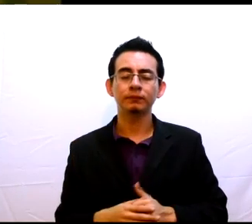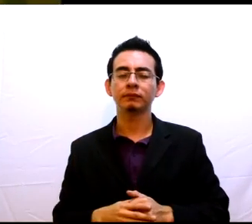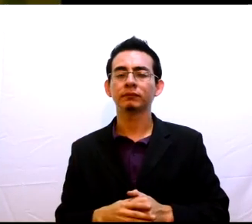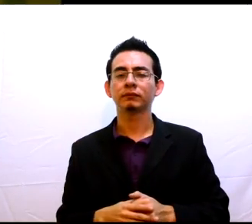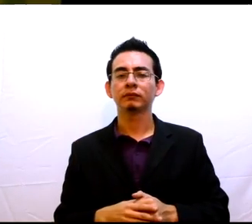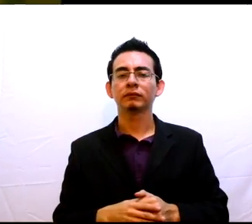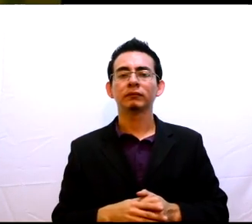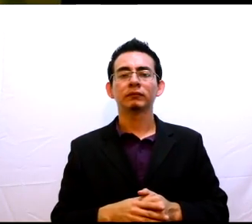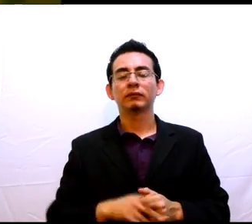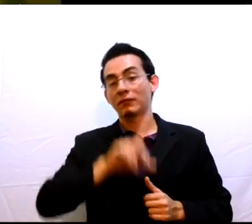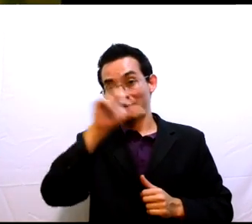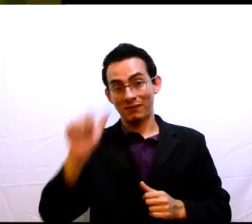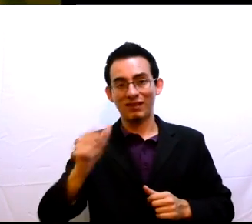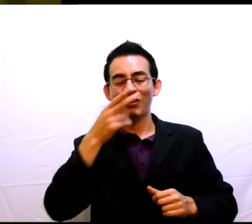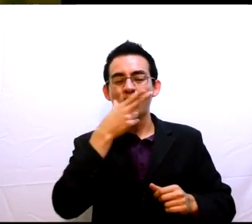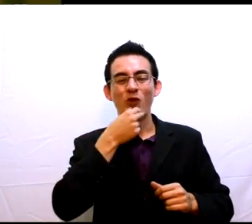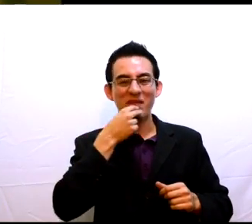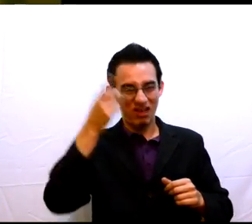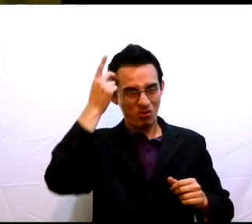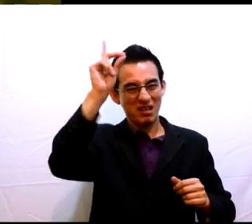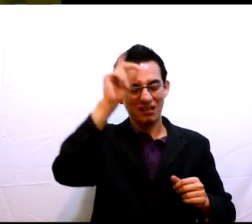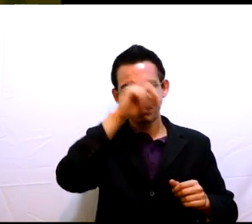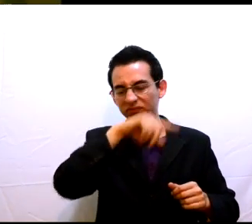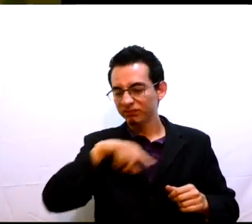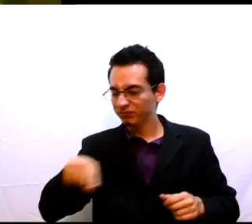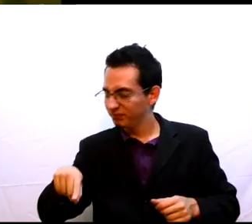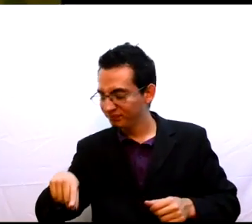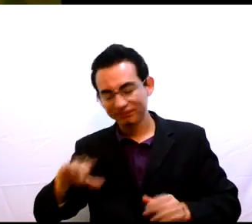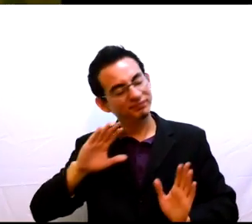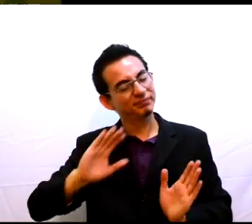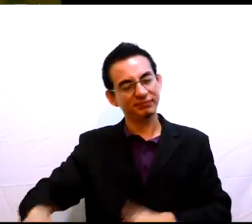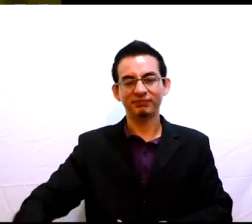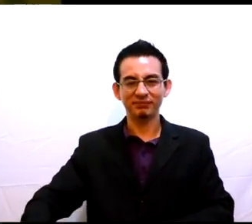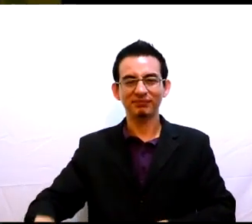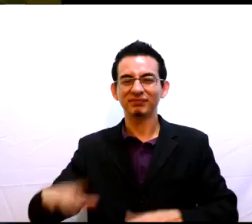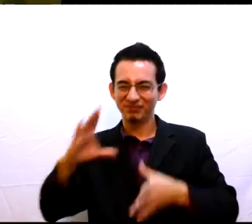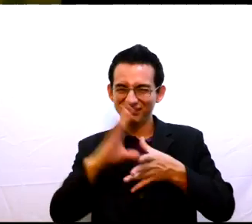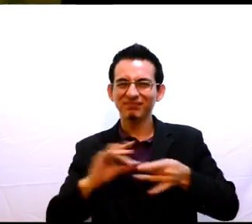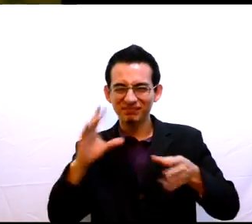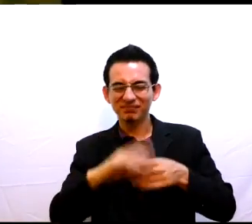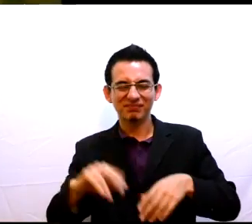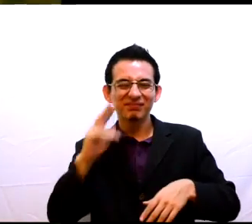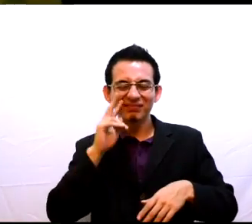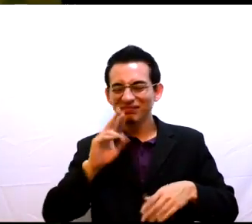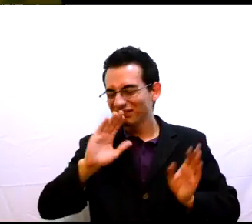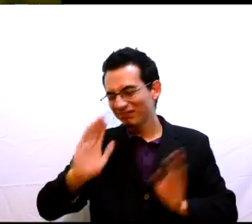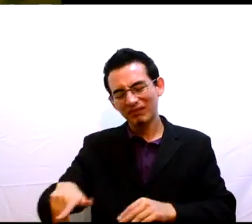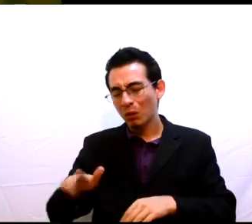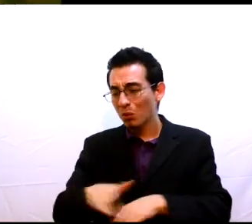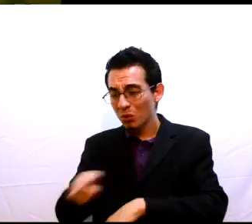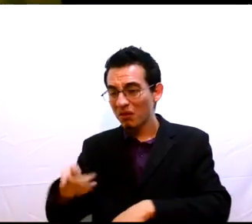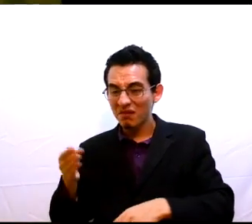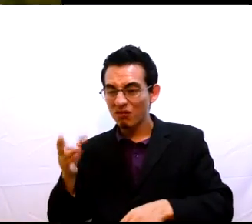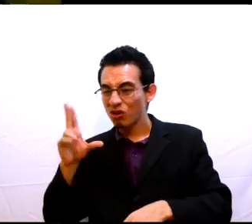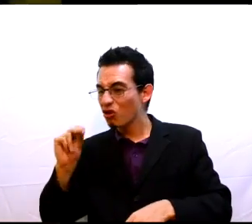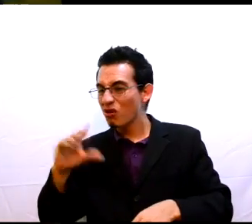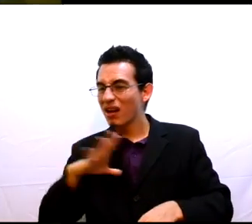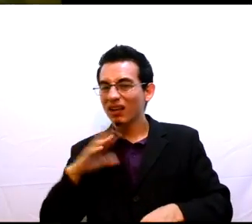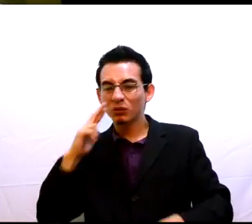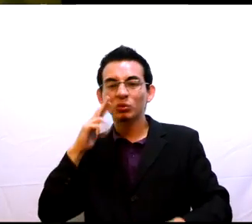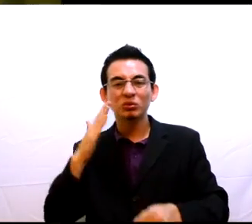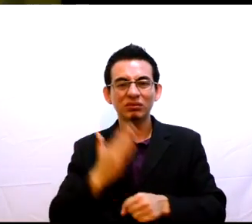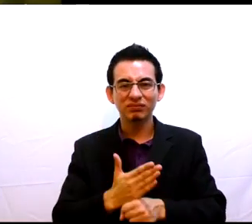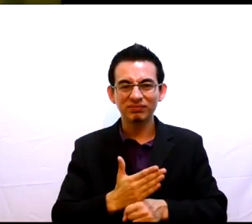mayordomo malo por haber hecho sagazmente y este parece contradictorio aquí no porque dice y alabó